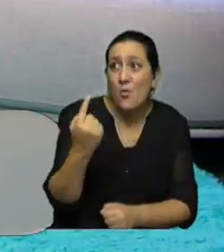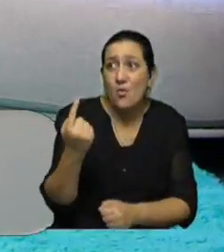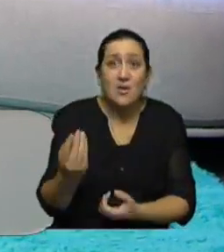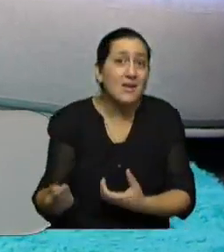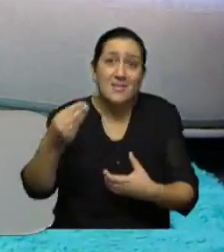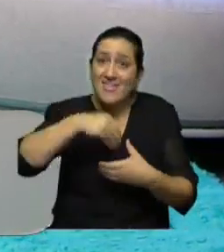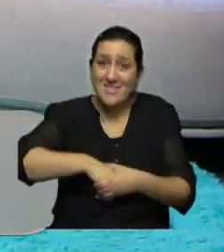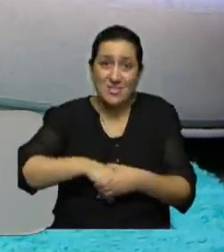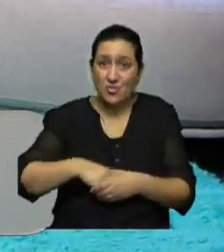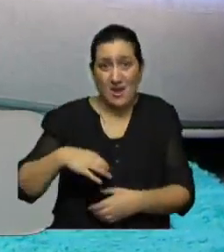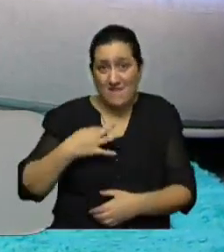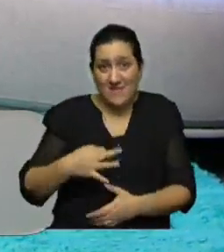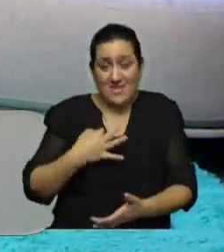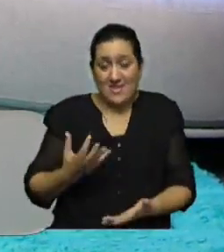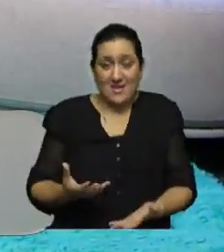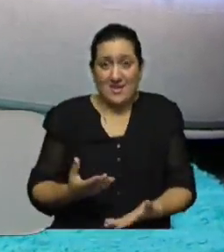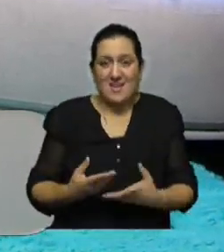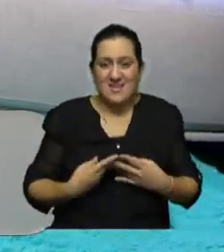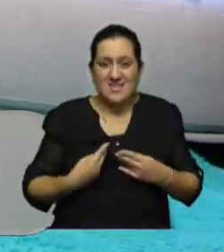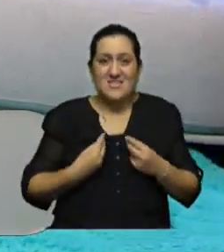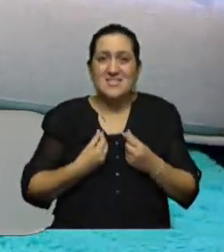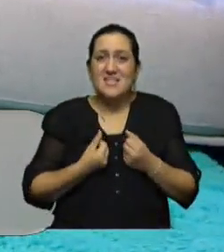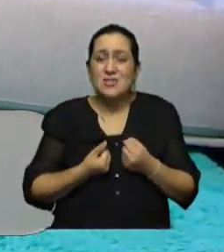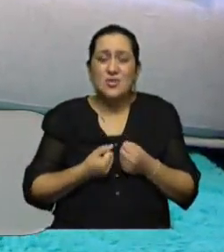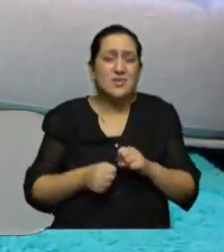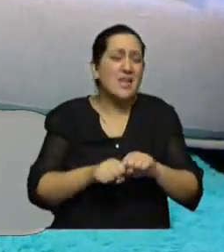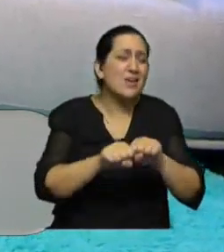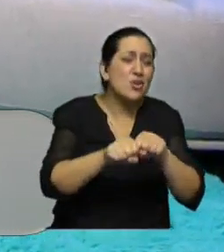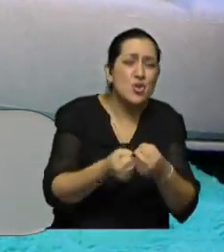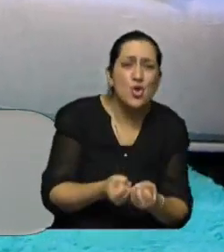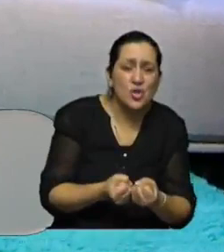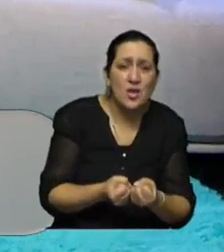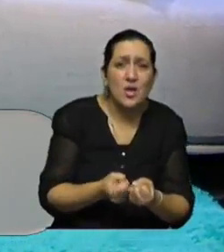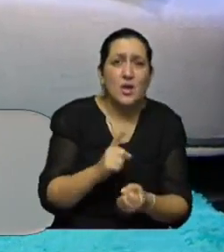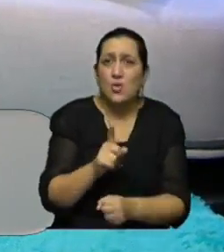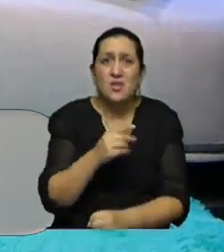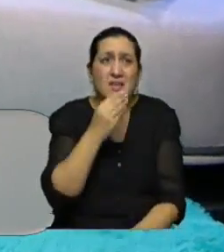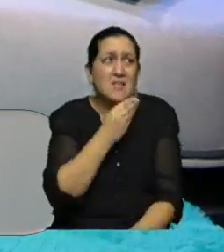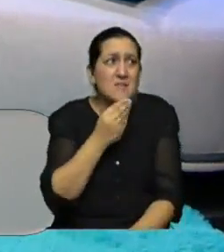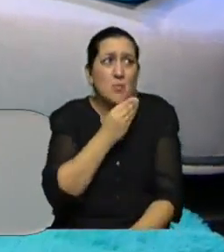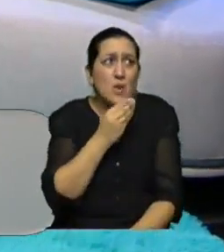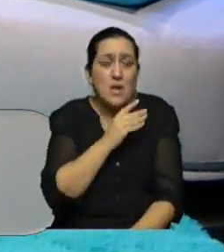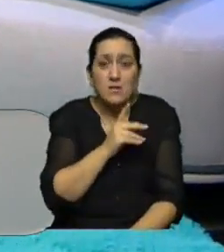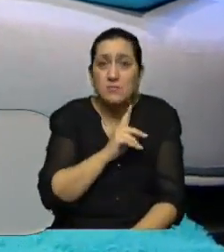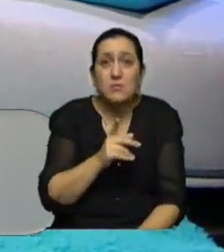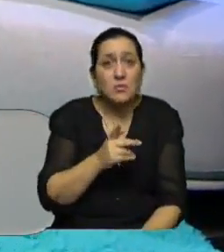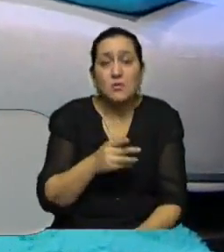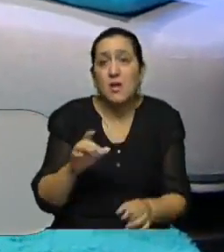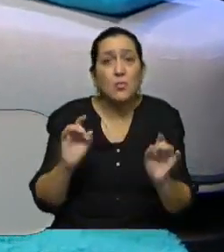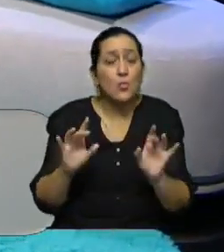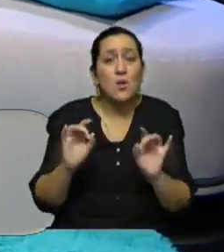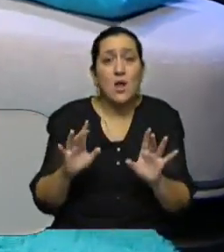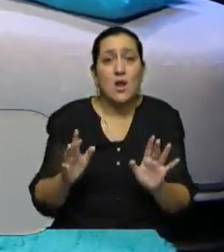parte de ese existir. Y que esa sensación de estar rota en mil pedazos no se tiene que disimular, sino como hacen, ¿viste? Eso que